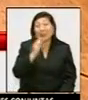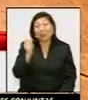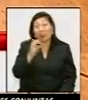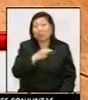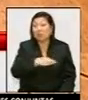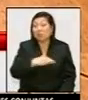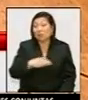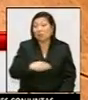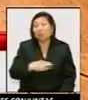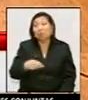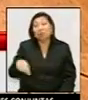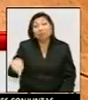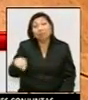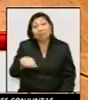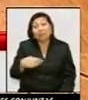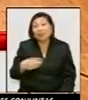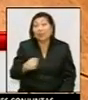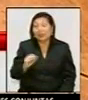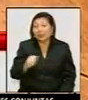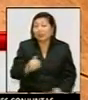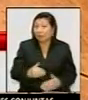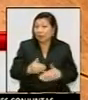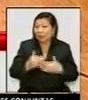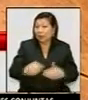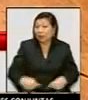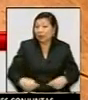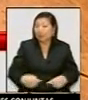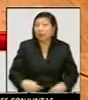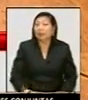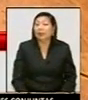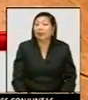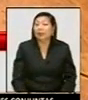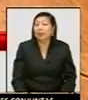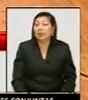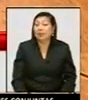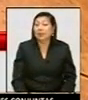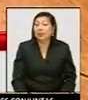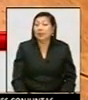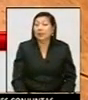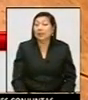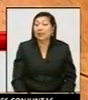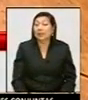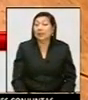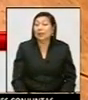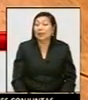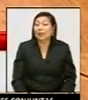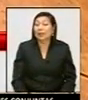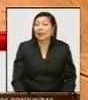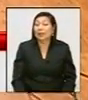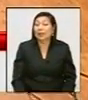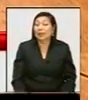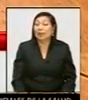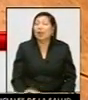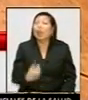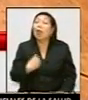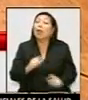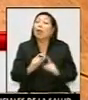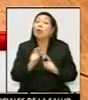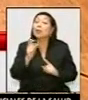bien ya nosotros vamos a pasar al debate de fondo del asunto. Creo que los